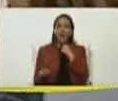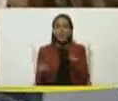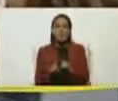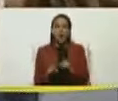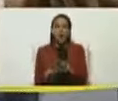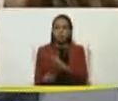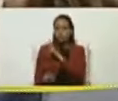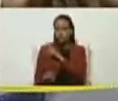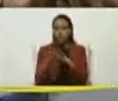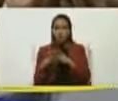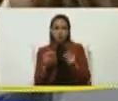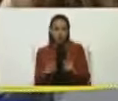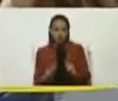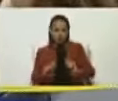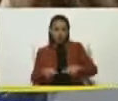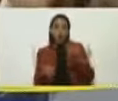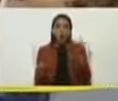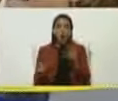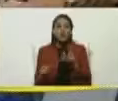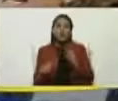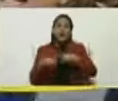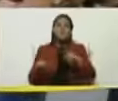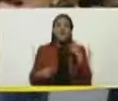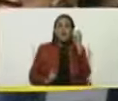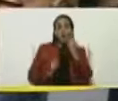todo. Pero era muy malandro.